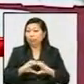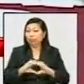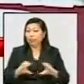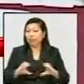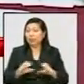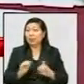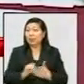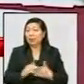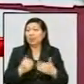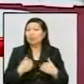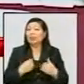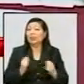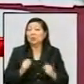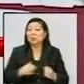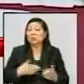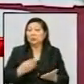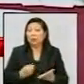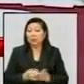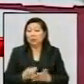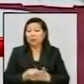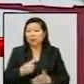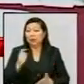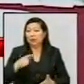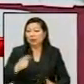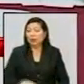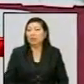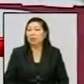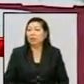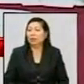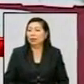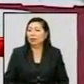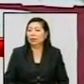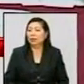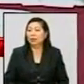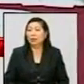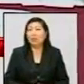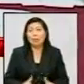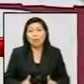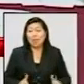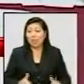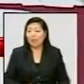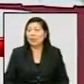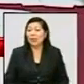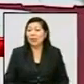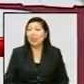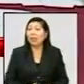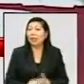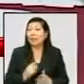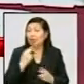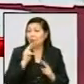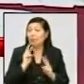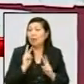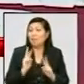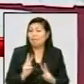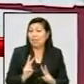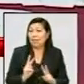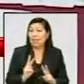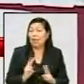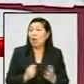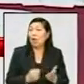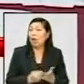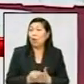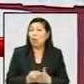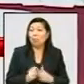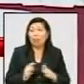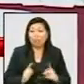se debería de comprar de acuerdo a la necesidad, no por lotes. Entonces, lo que estamos observando es que se hacen las compras